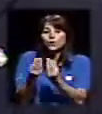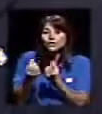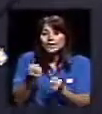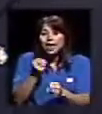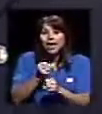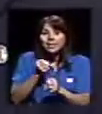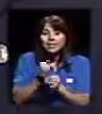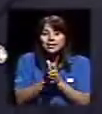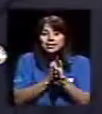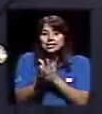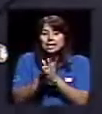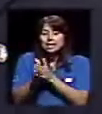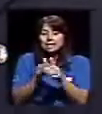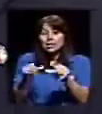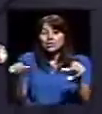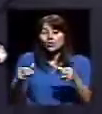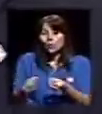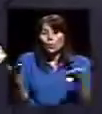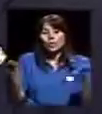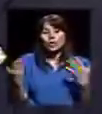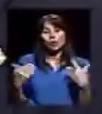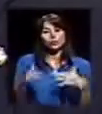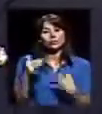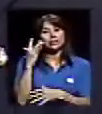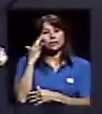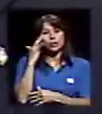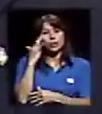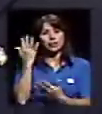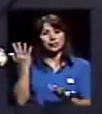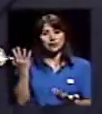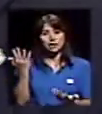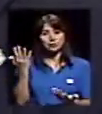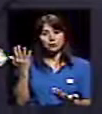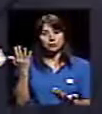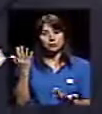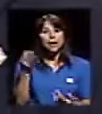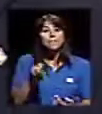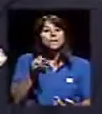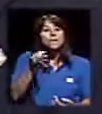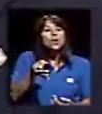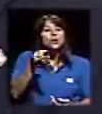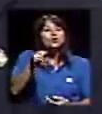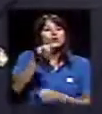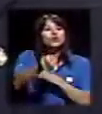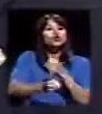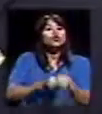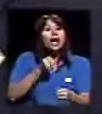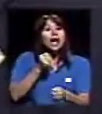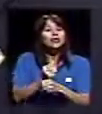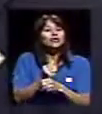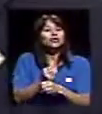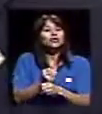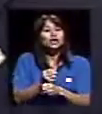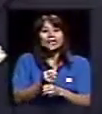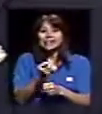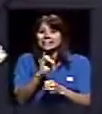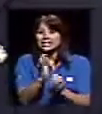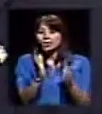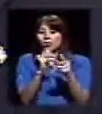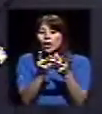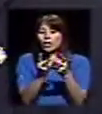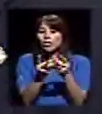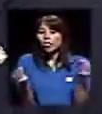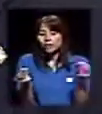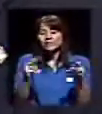sector público es preocupante y que sería una barrera para los próximos años si ese tema no se resuelve.